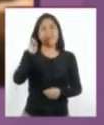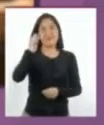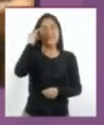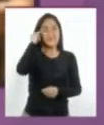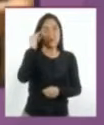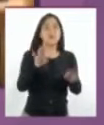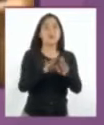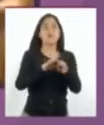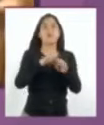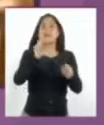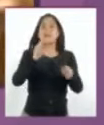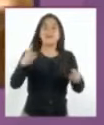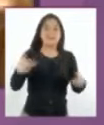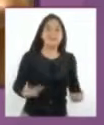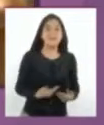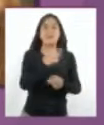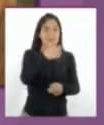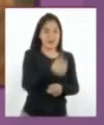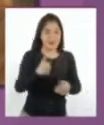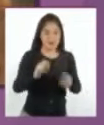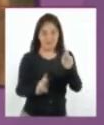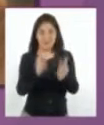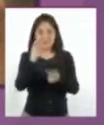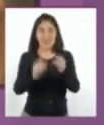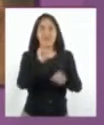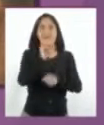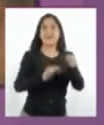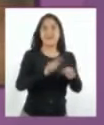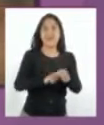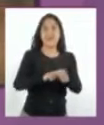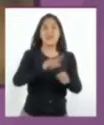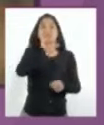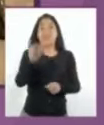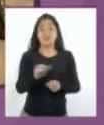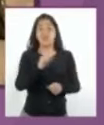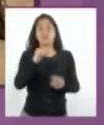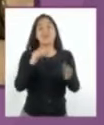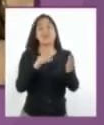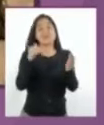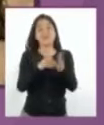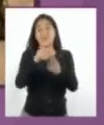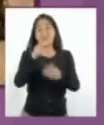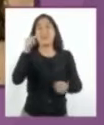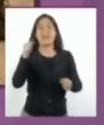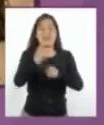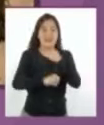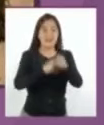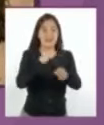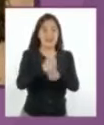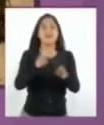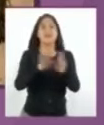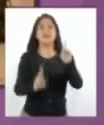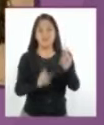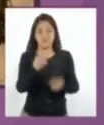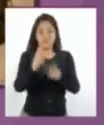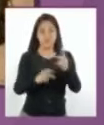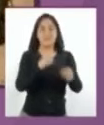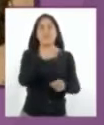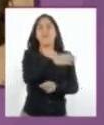la domesticación de las plantas, que culminaría 3 milenios después con el nacimiento de la agricultura y